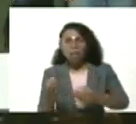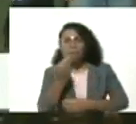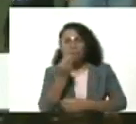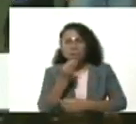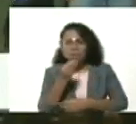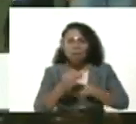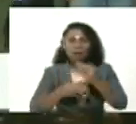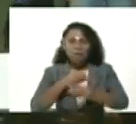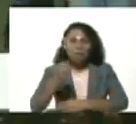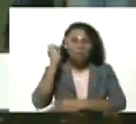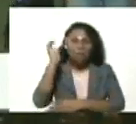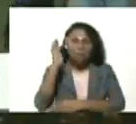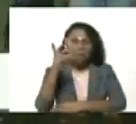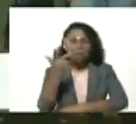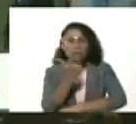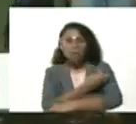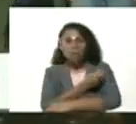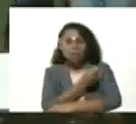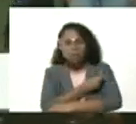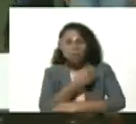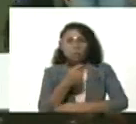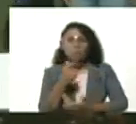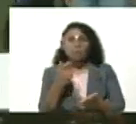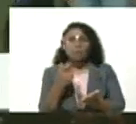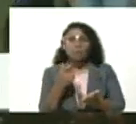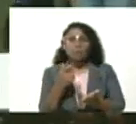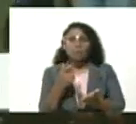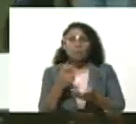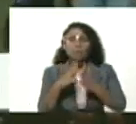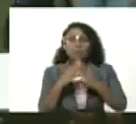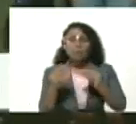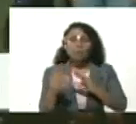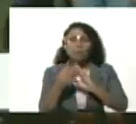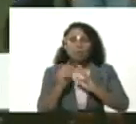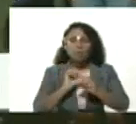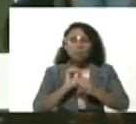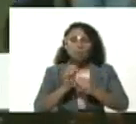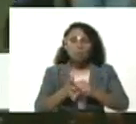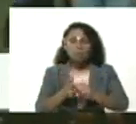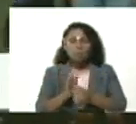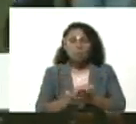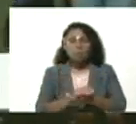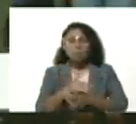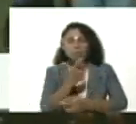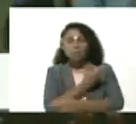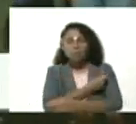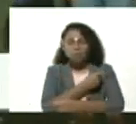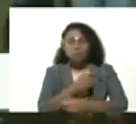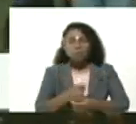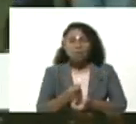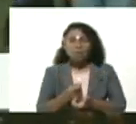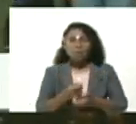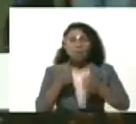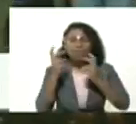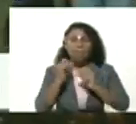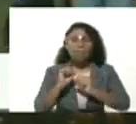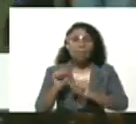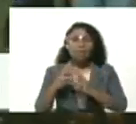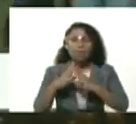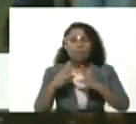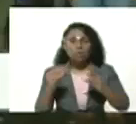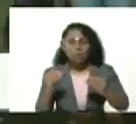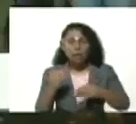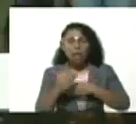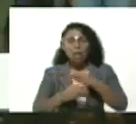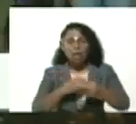han hecho jornadas de vacunación, se han vacunado contra COVID-19, se han vacunado contra la influenza. Es decir, ha